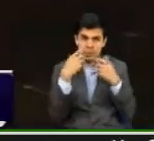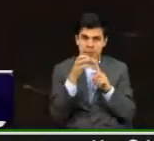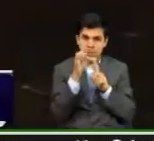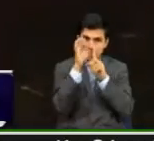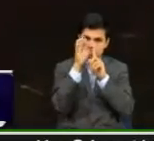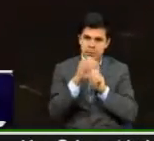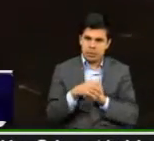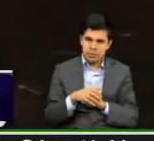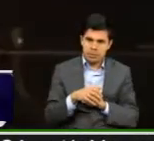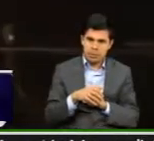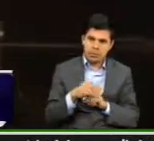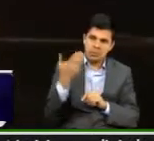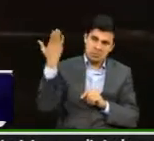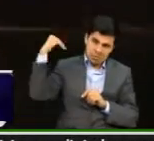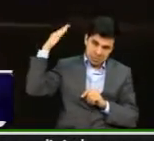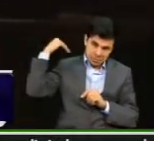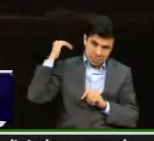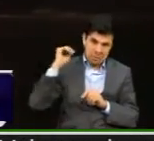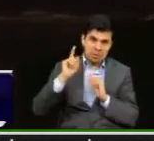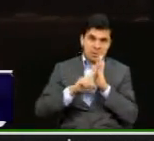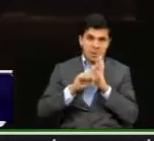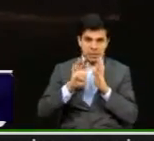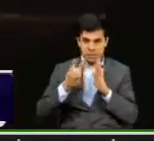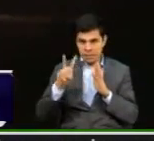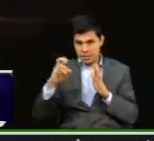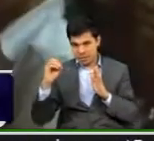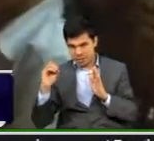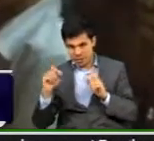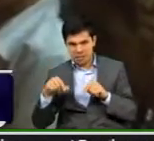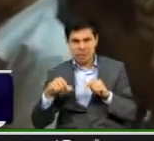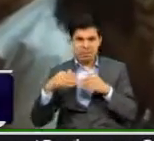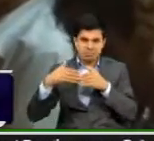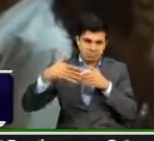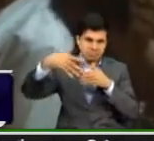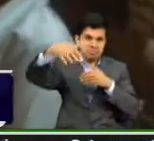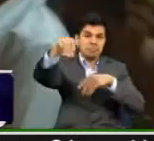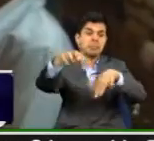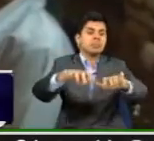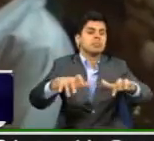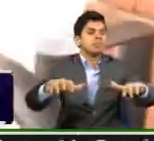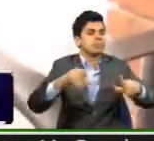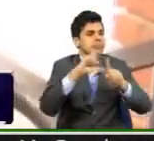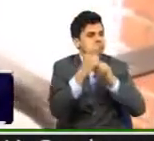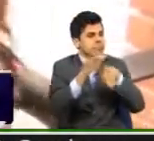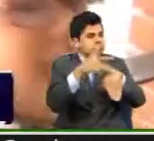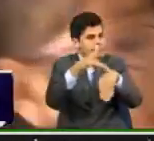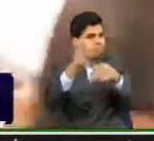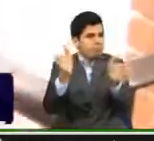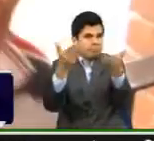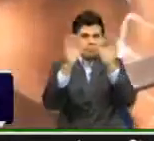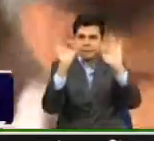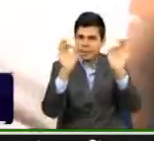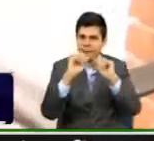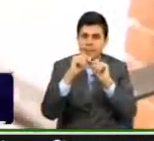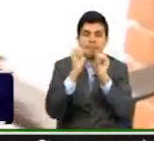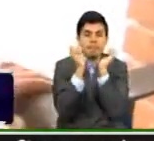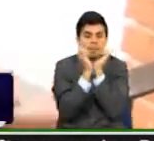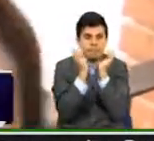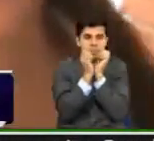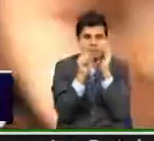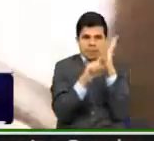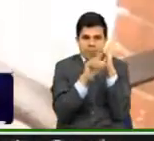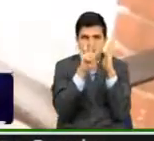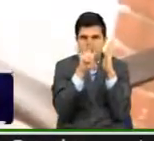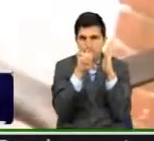20, incluso pasados los años 70, no existía un movimiento fuerte de la promoción de la cultura en Santander. Fue a partir de mayo de